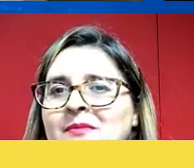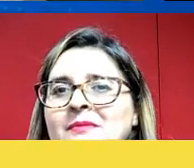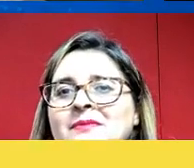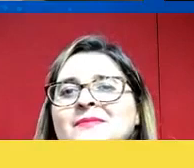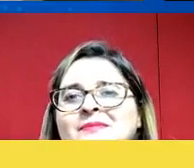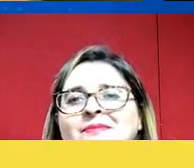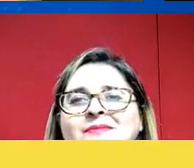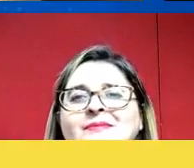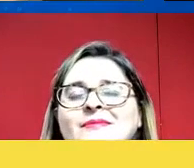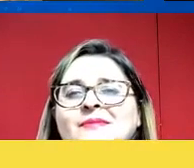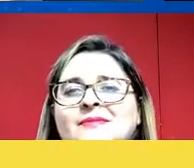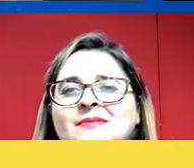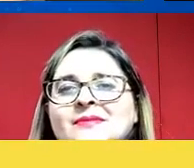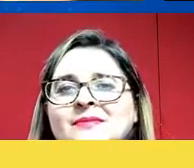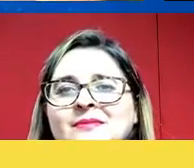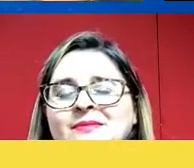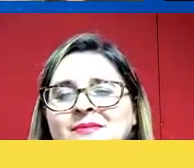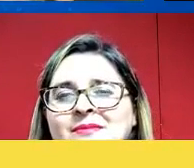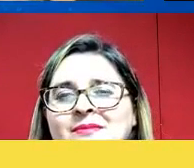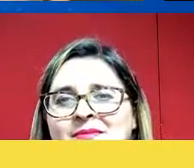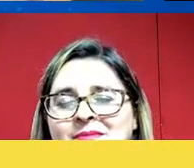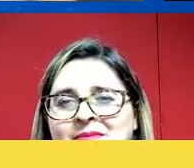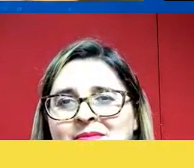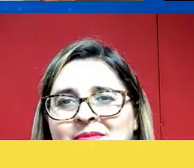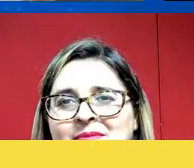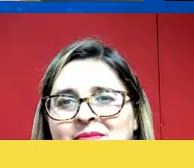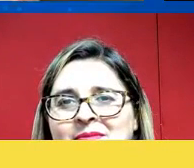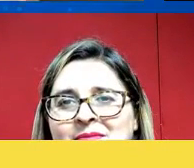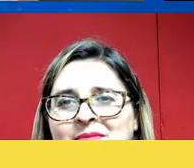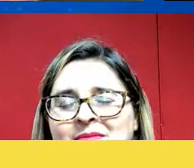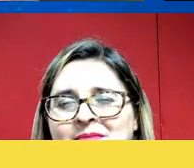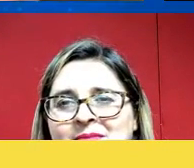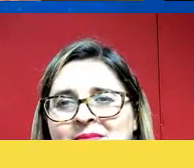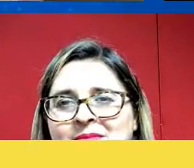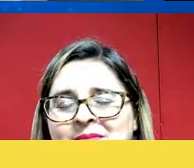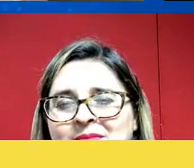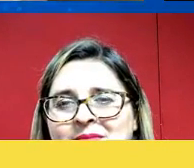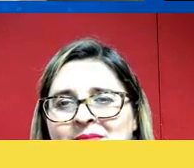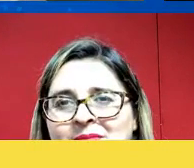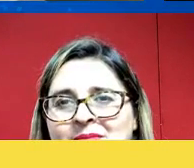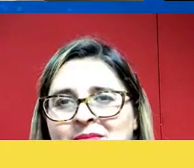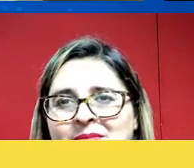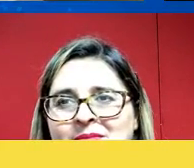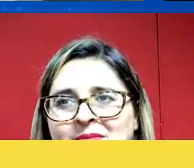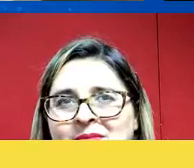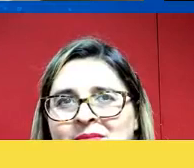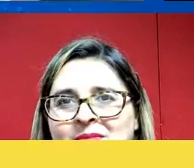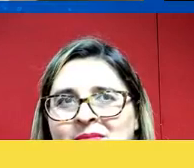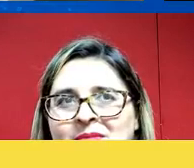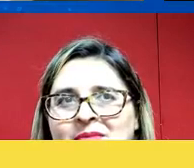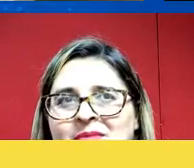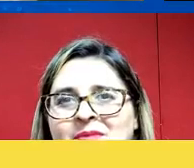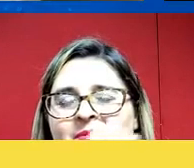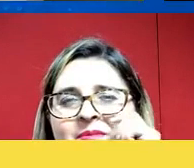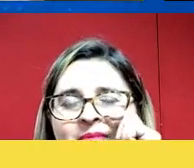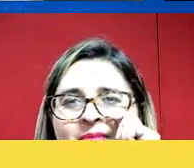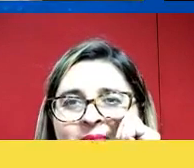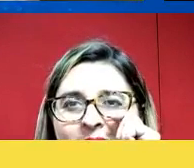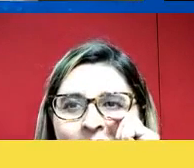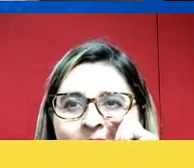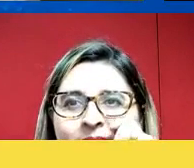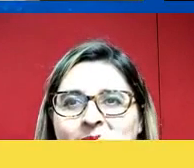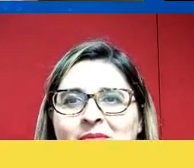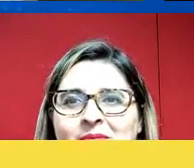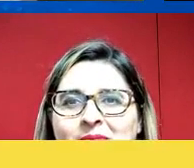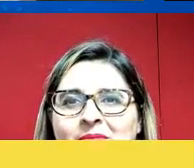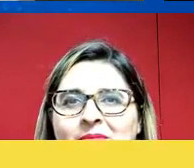Vía Láctea. Y cada estrella puede que tenga varios planetas y por lo menos uno puede ser parecido a la Tierra. Entonces, tan solo